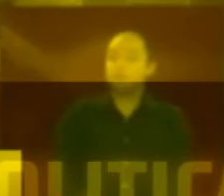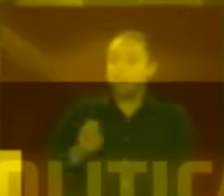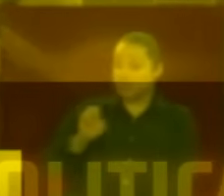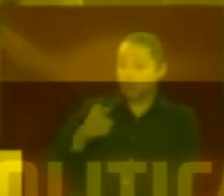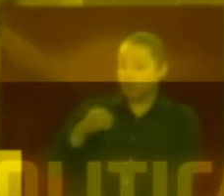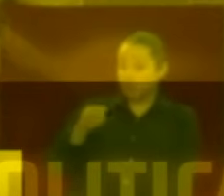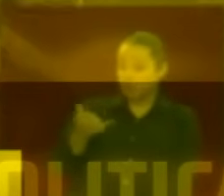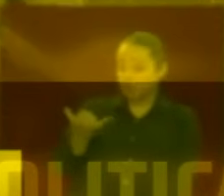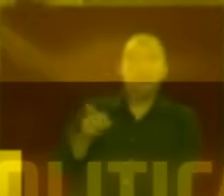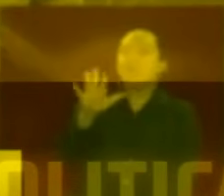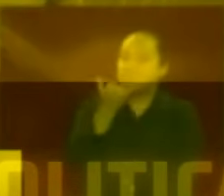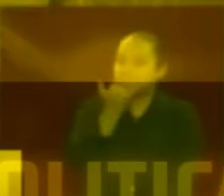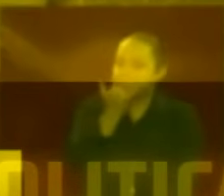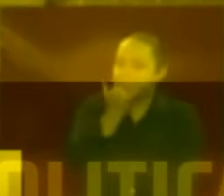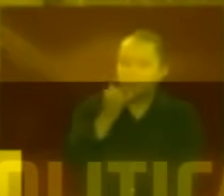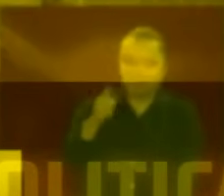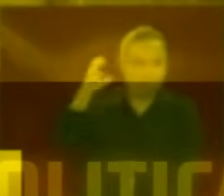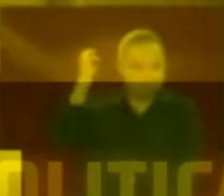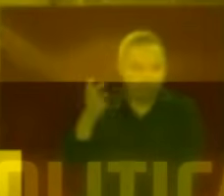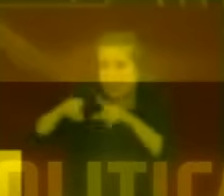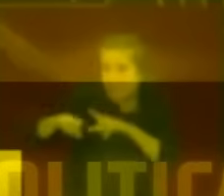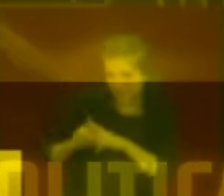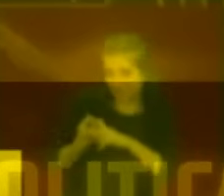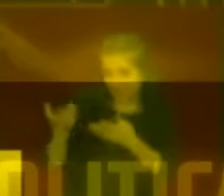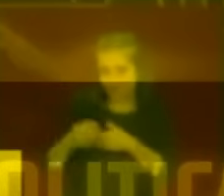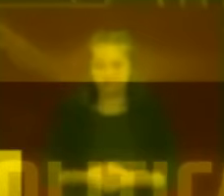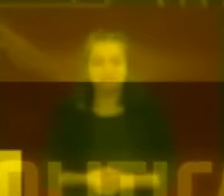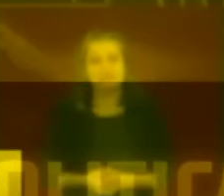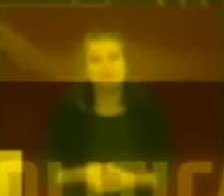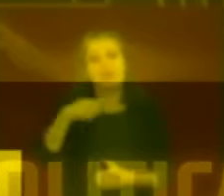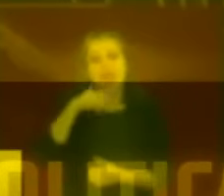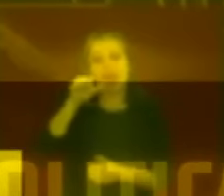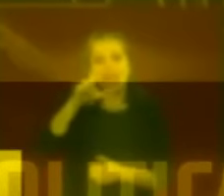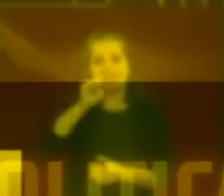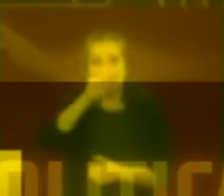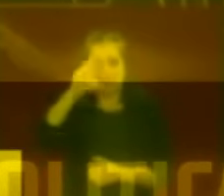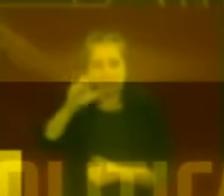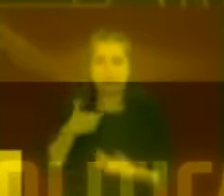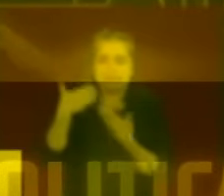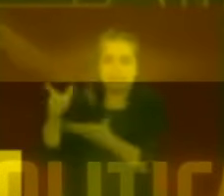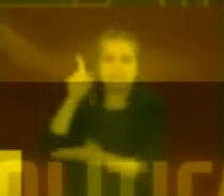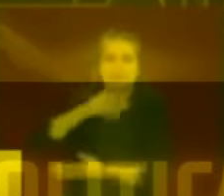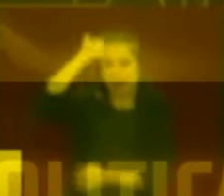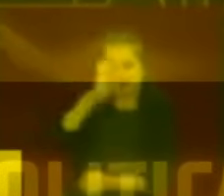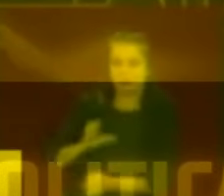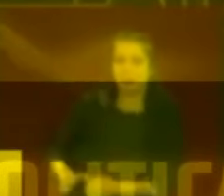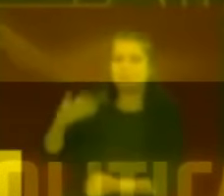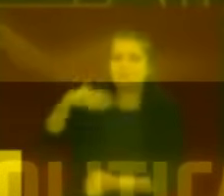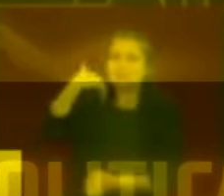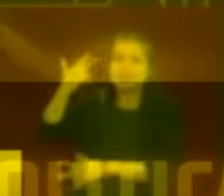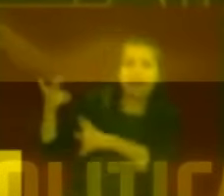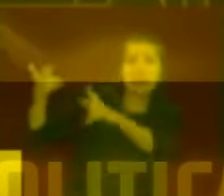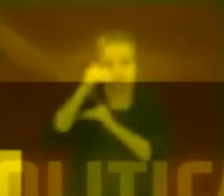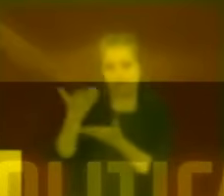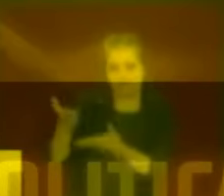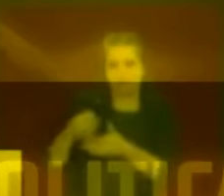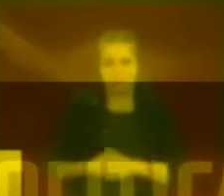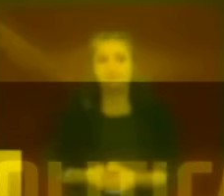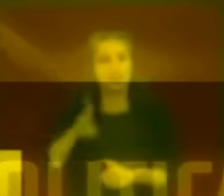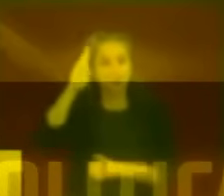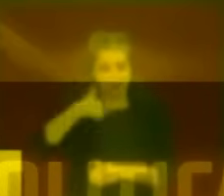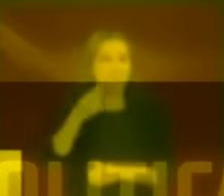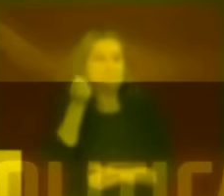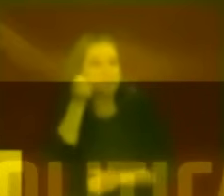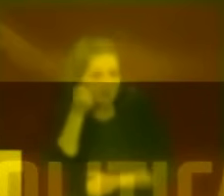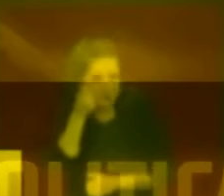de propiciar, de avalar y de ser integrante de este gran escándalo. Ese es el tema. O sea, es que no puede eludir